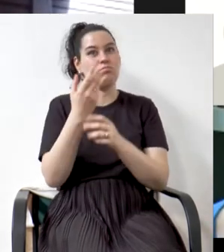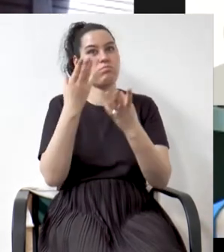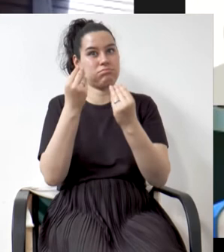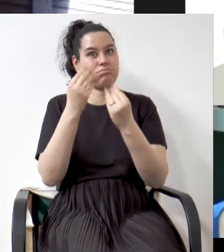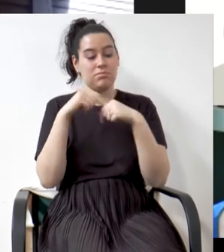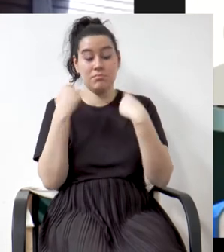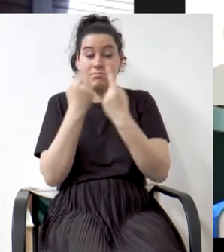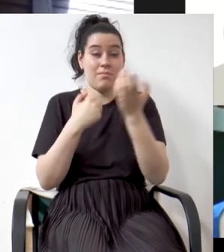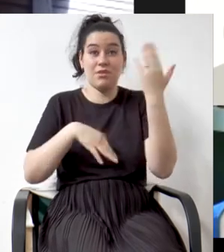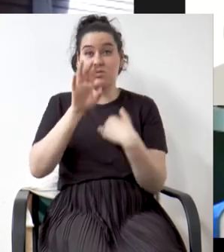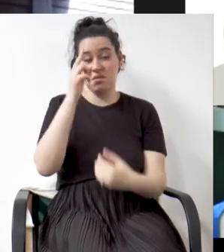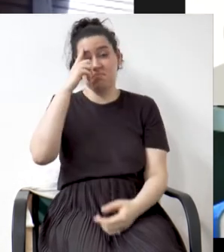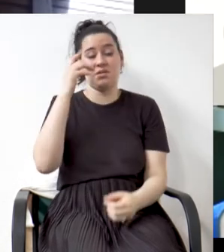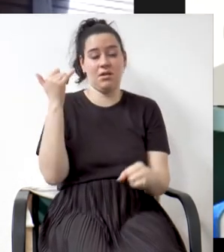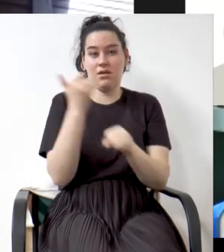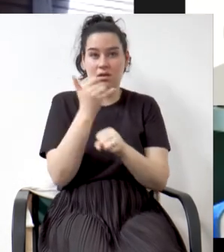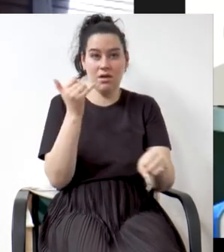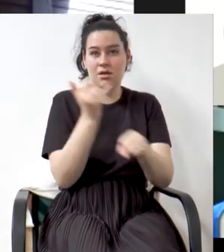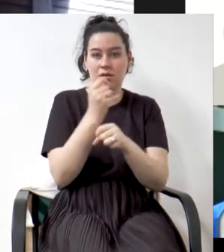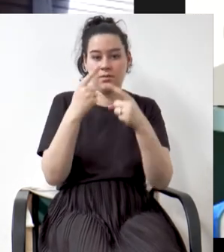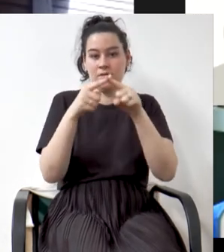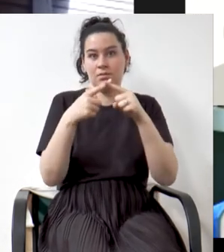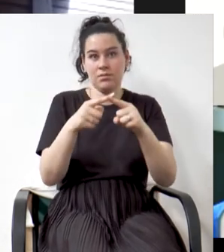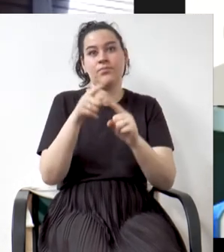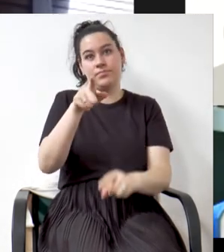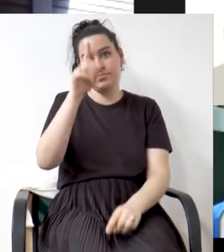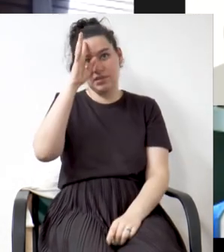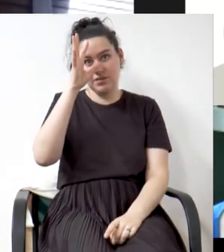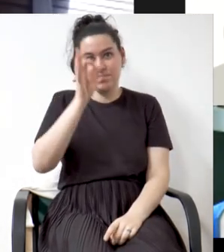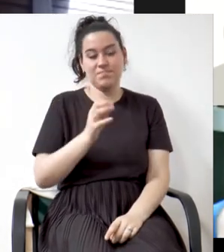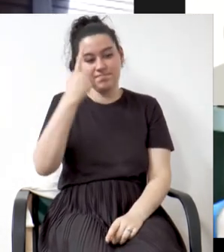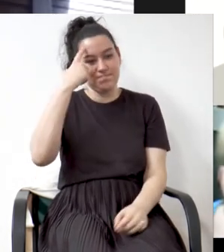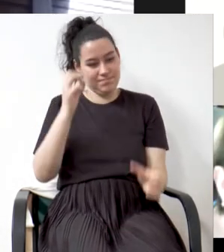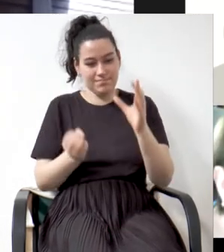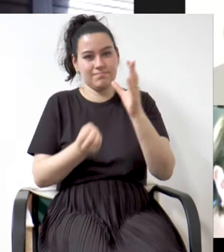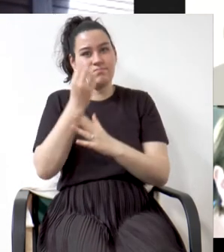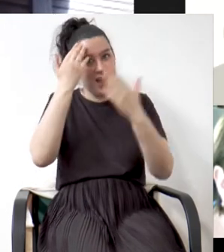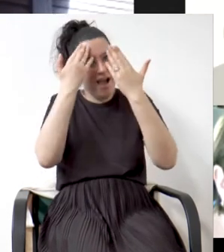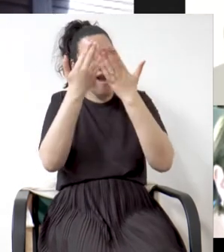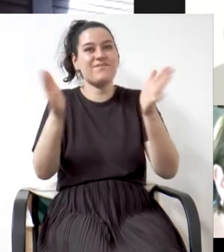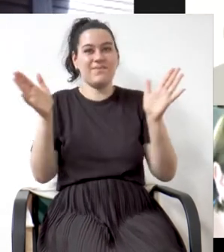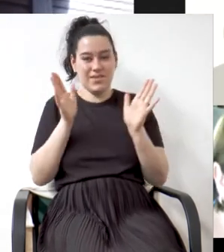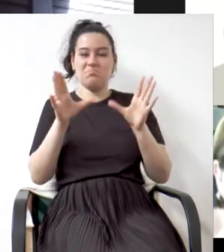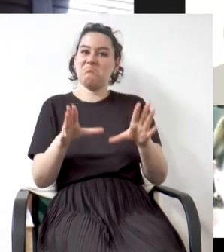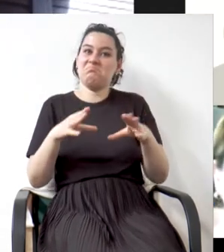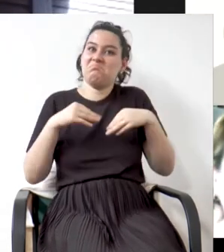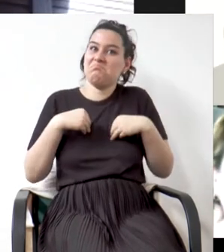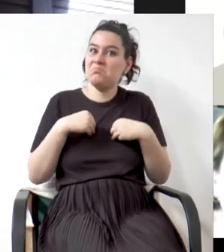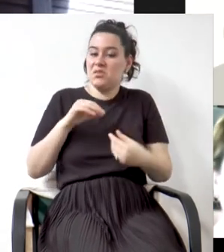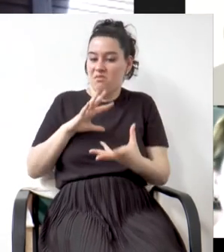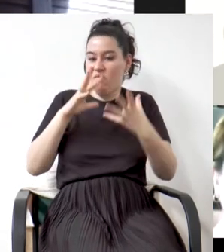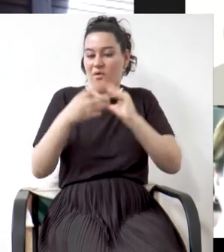que solemos caer permanentemente en varias discusiones, y creo que ser creativos y estar abiertos a